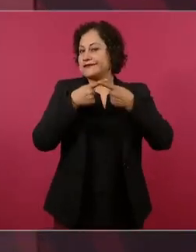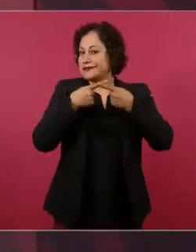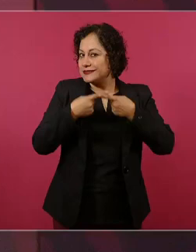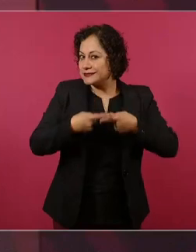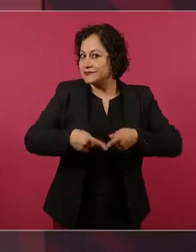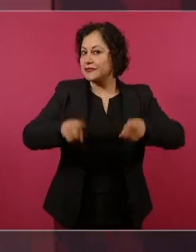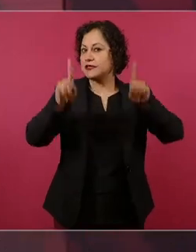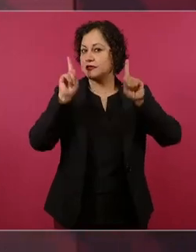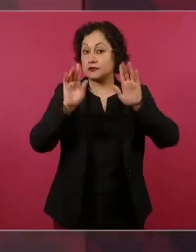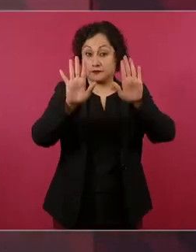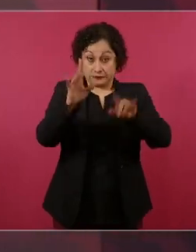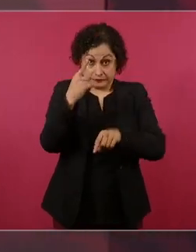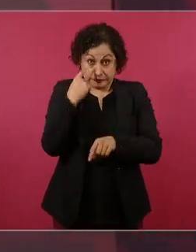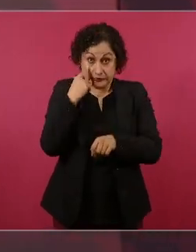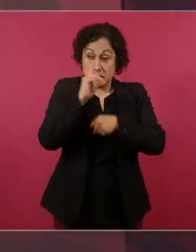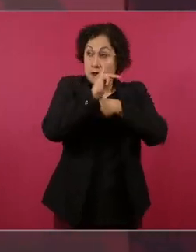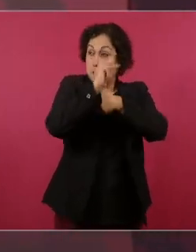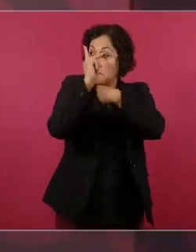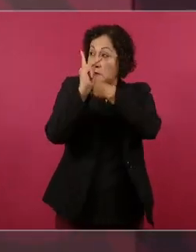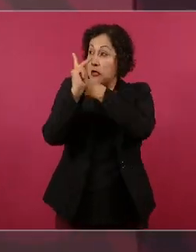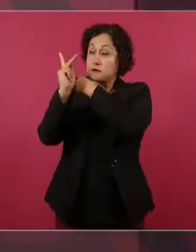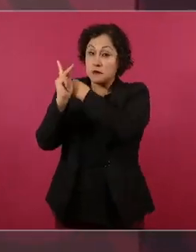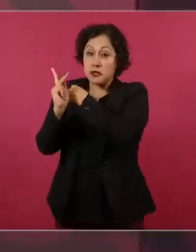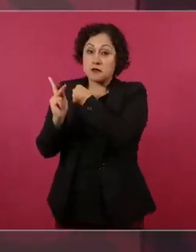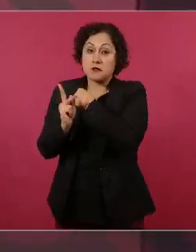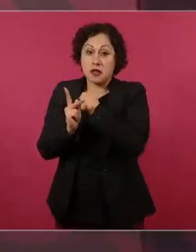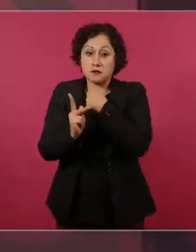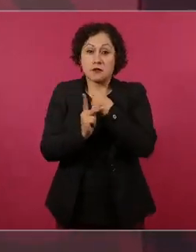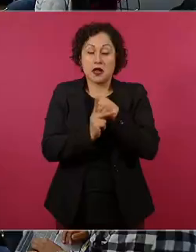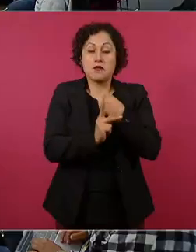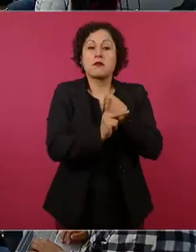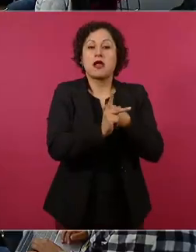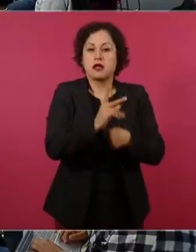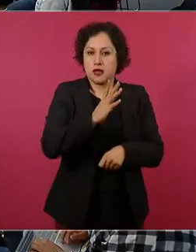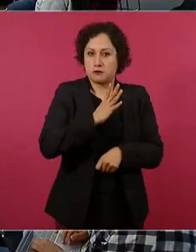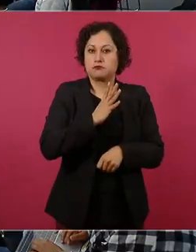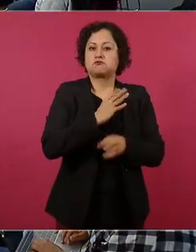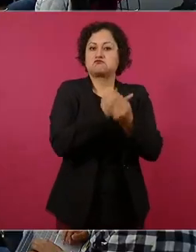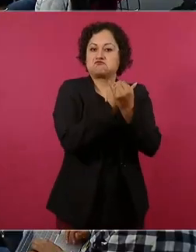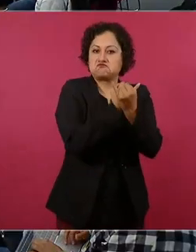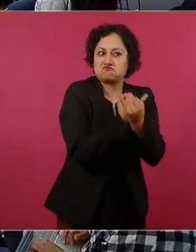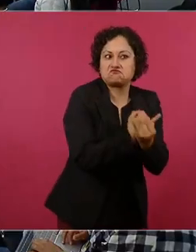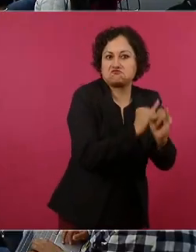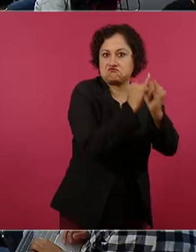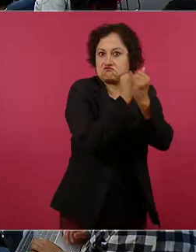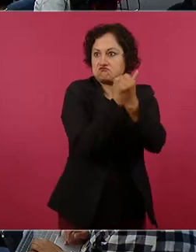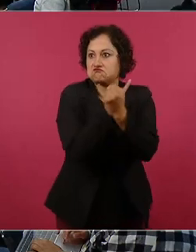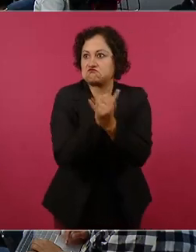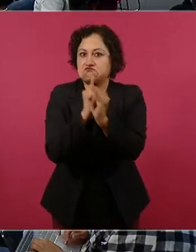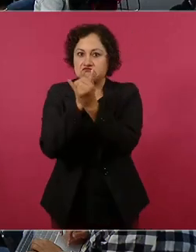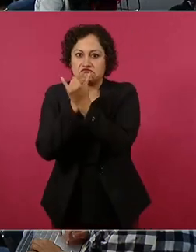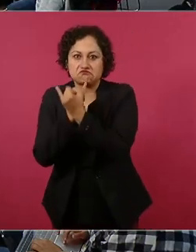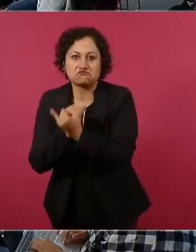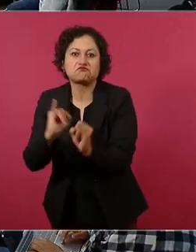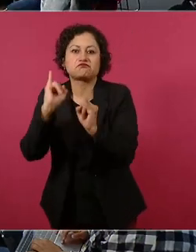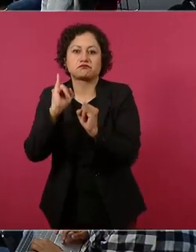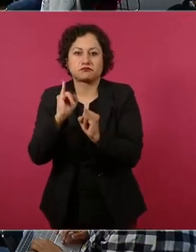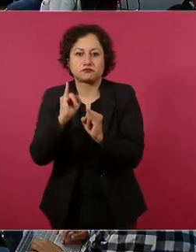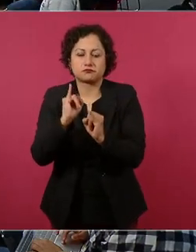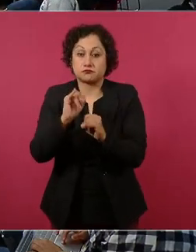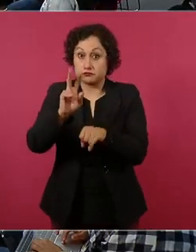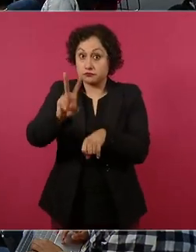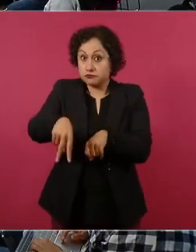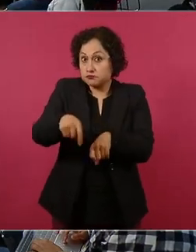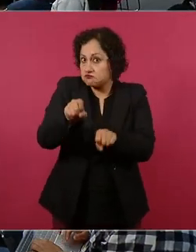su independencia, incluso es el tiempo de el Libertador.